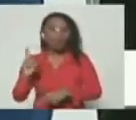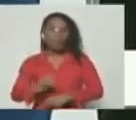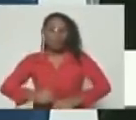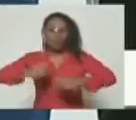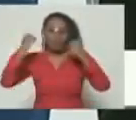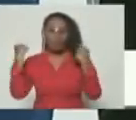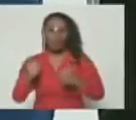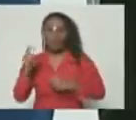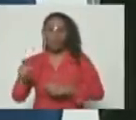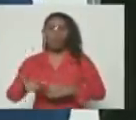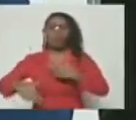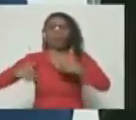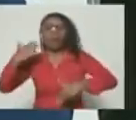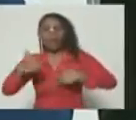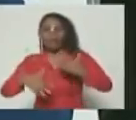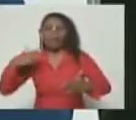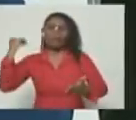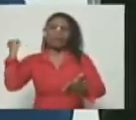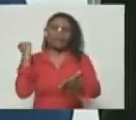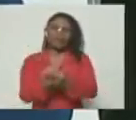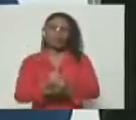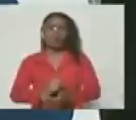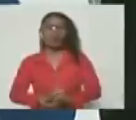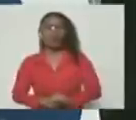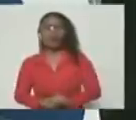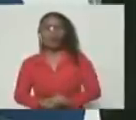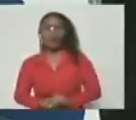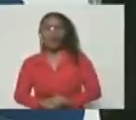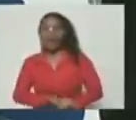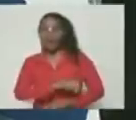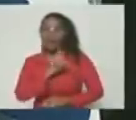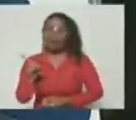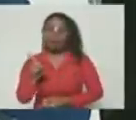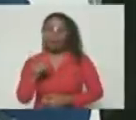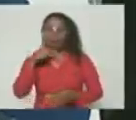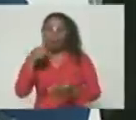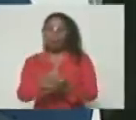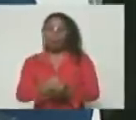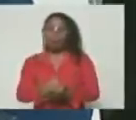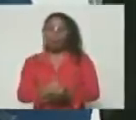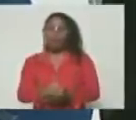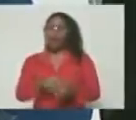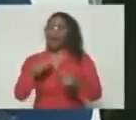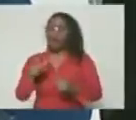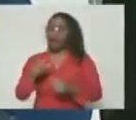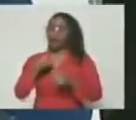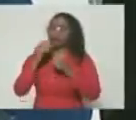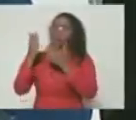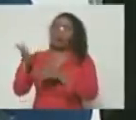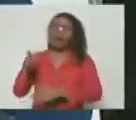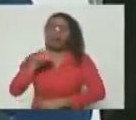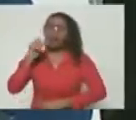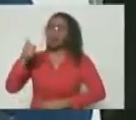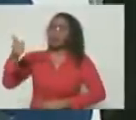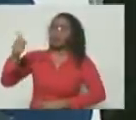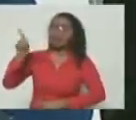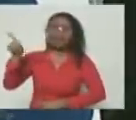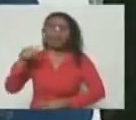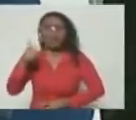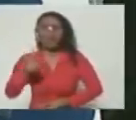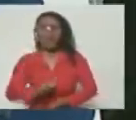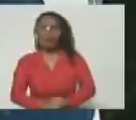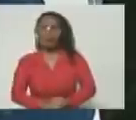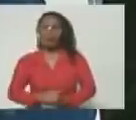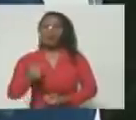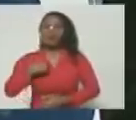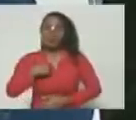son criminales, asesinos. Aquí no se puede seguir llamando buenandros a esos malandros. Y eso